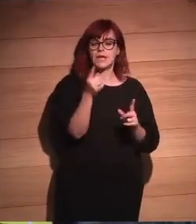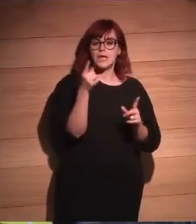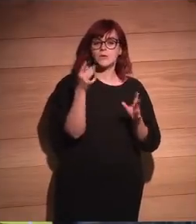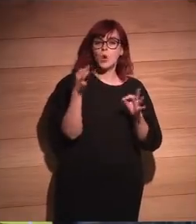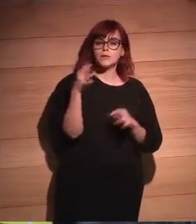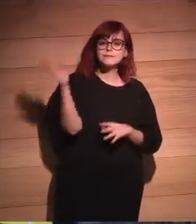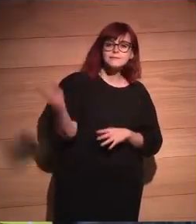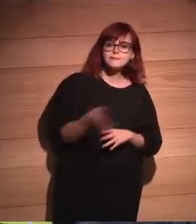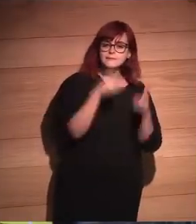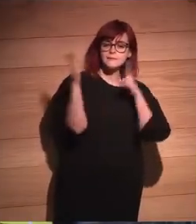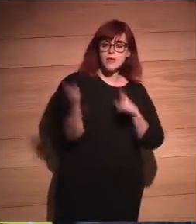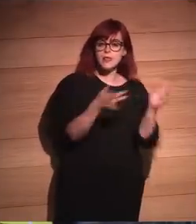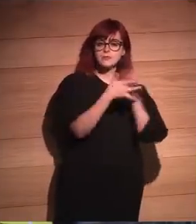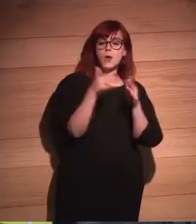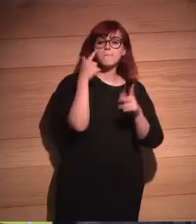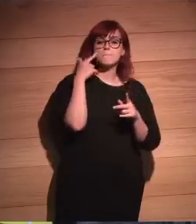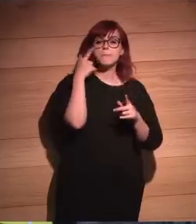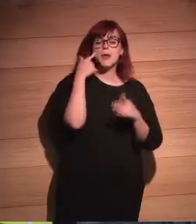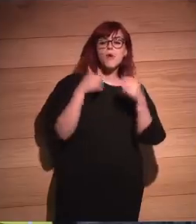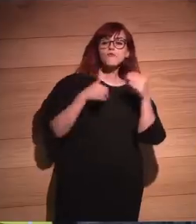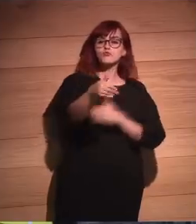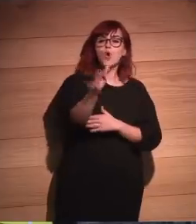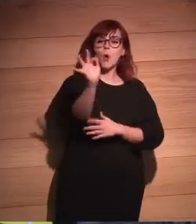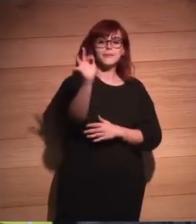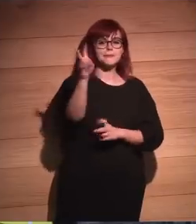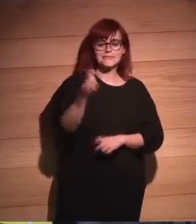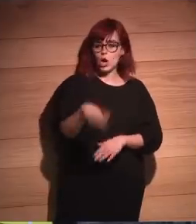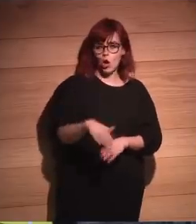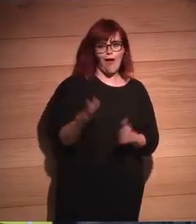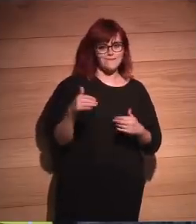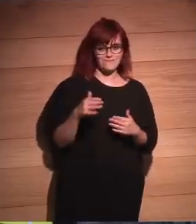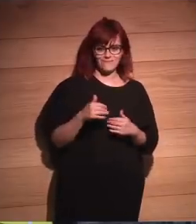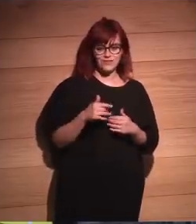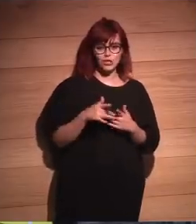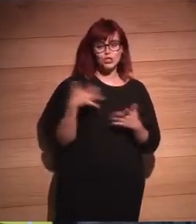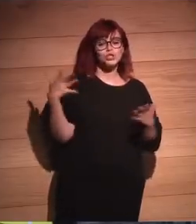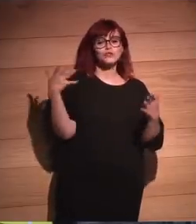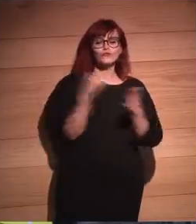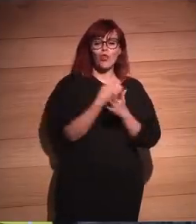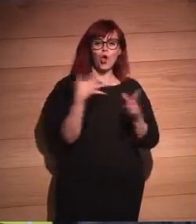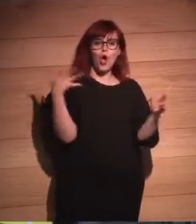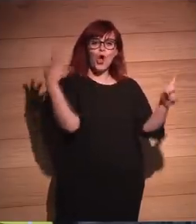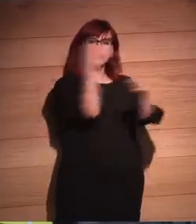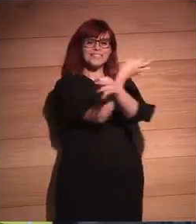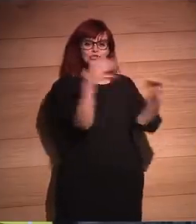ninguna serie que contemple el futuro de forma optimista. Todos son